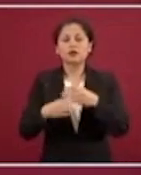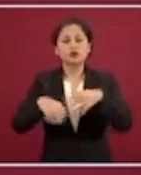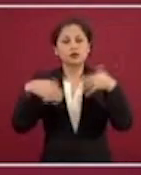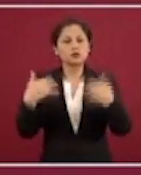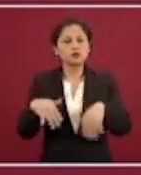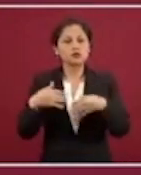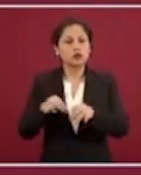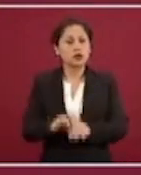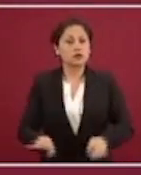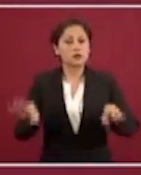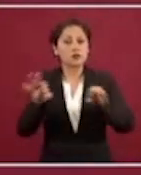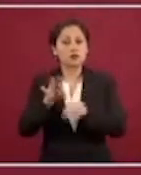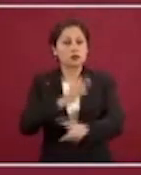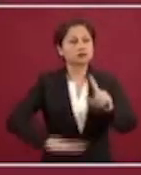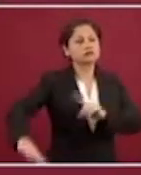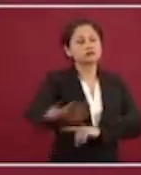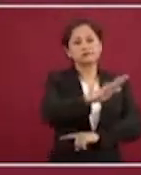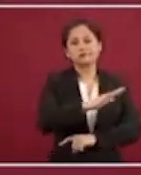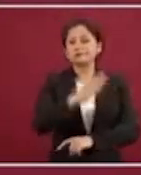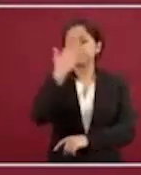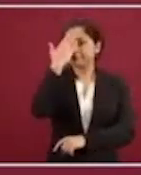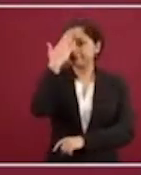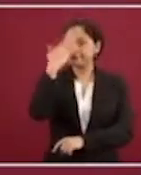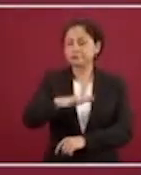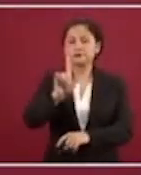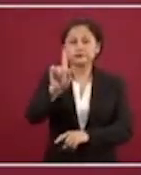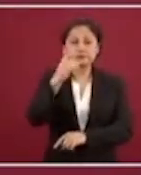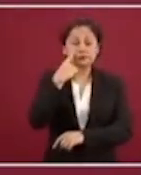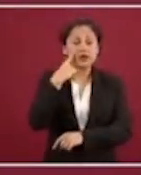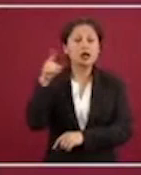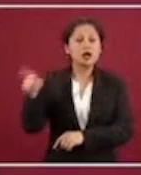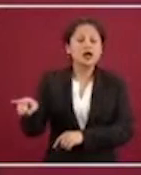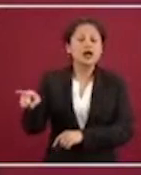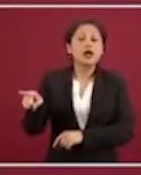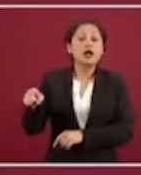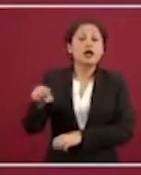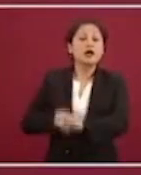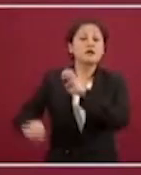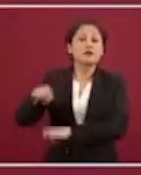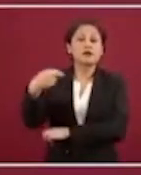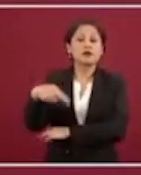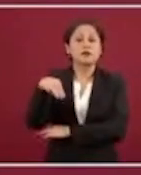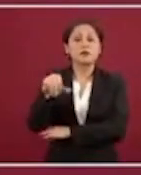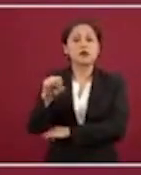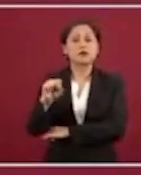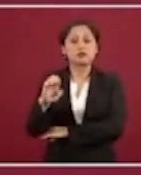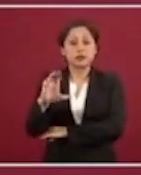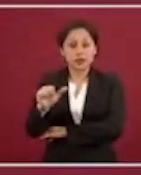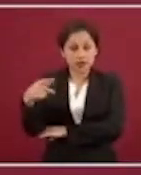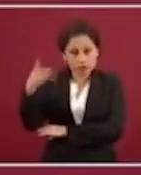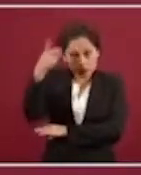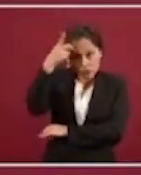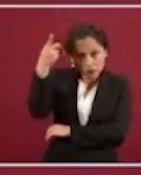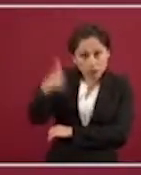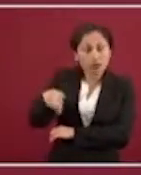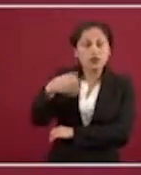El dueño de Maseca, Juan González,